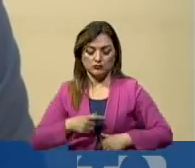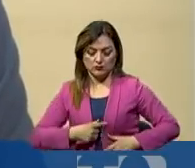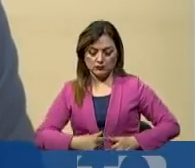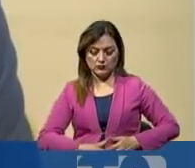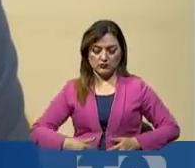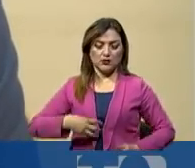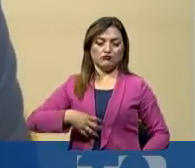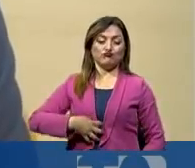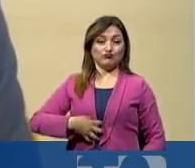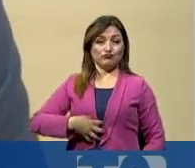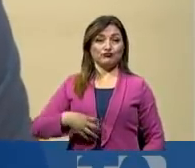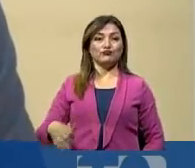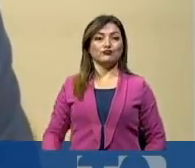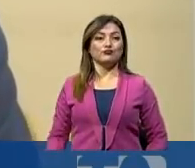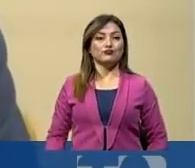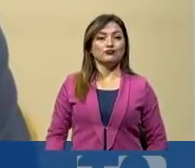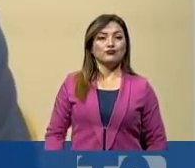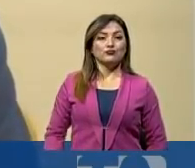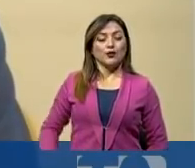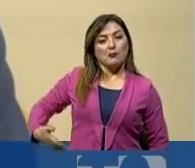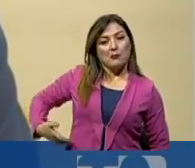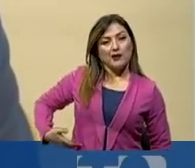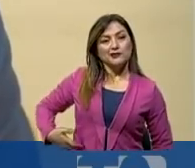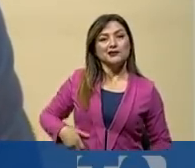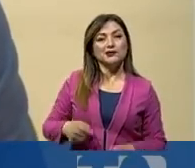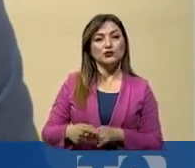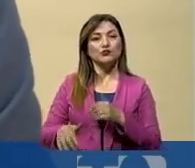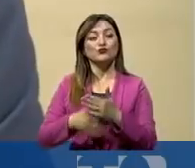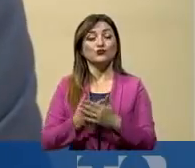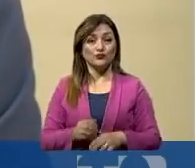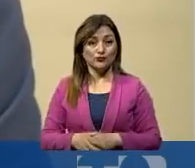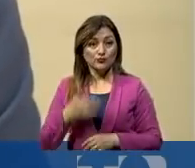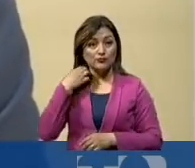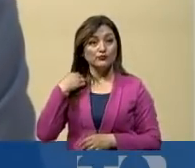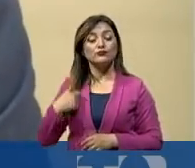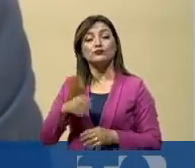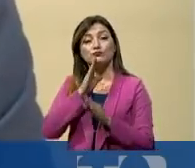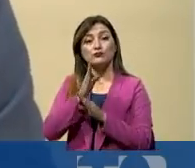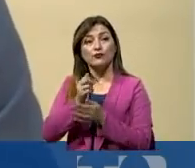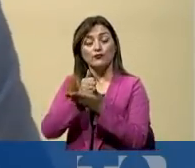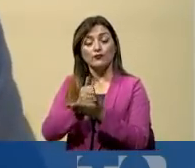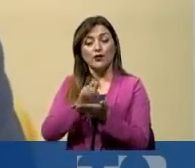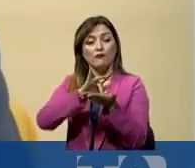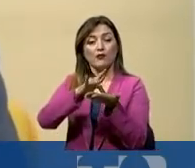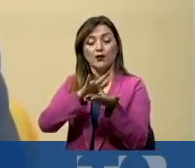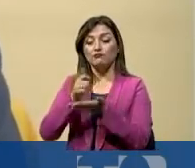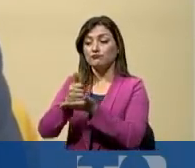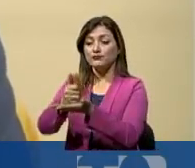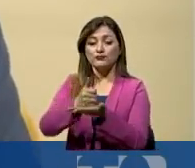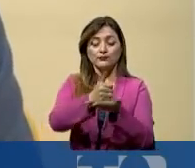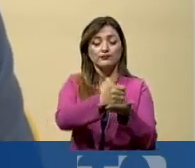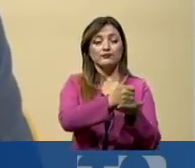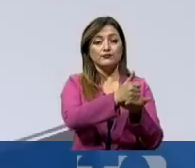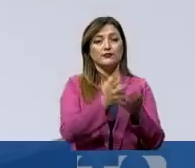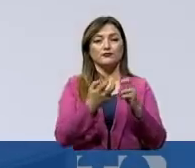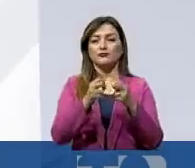cáncer de estómago y cáncer de páncreas. Y constantemente estamos ayudando a través de esta farmacia al uno al otro y este es un problema que tiene